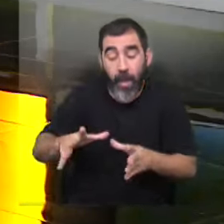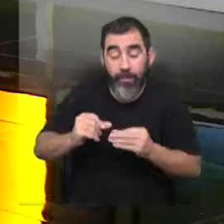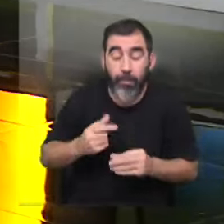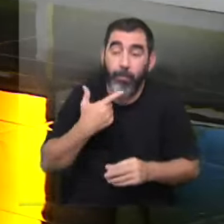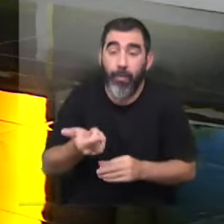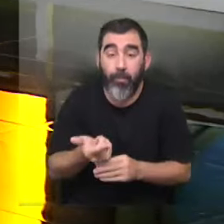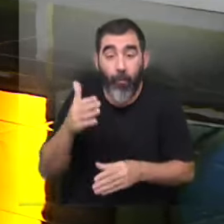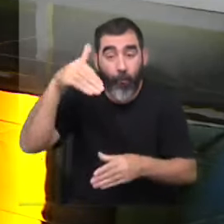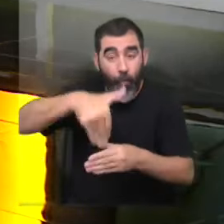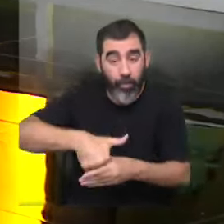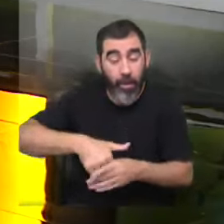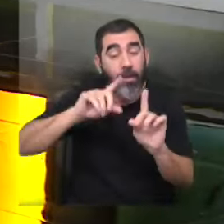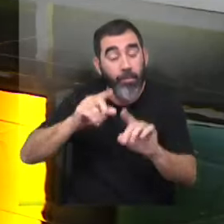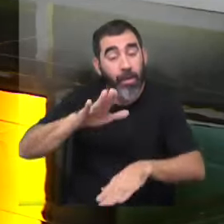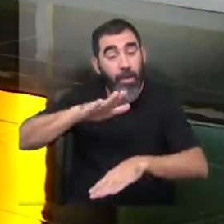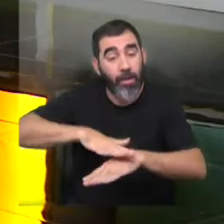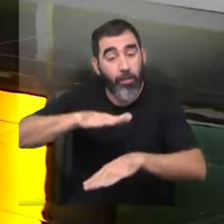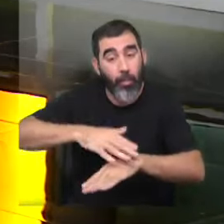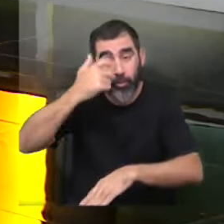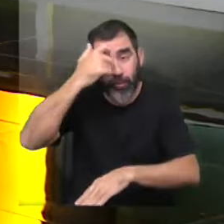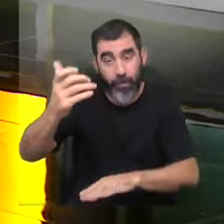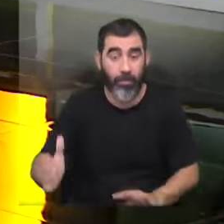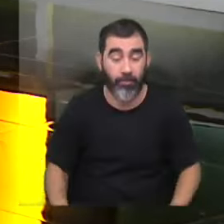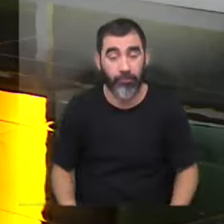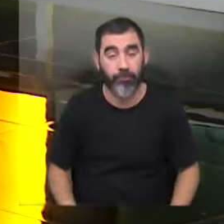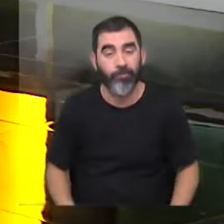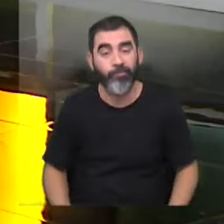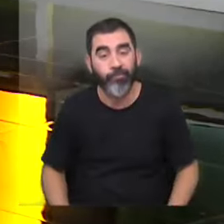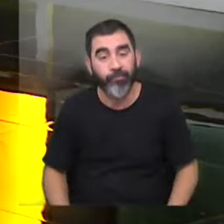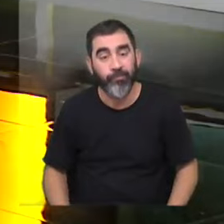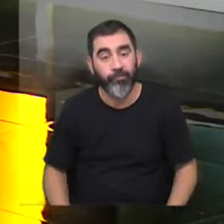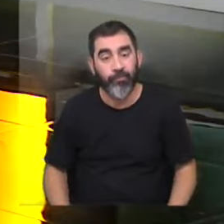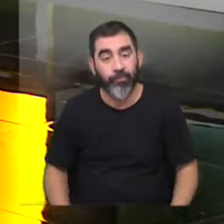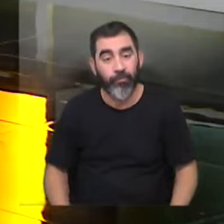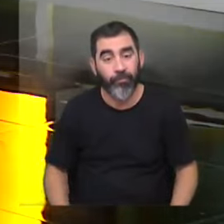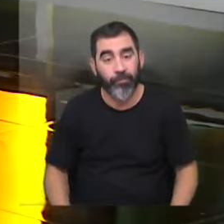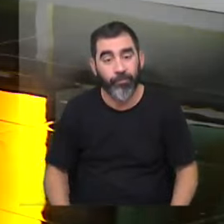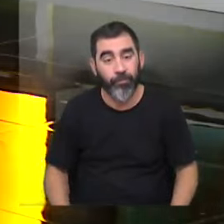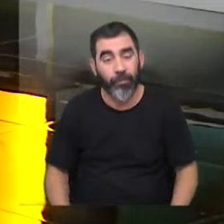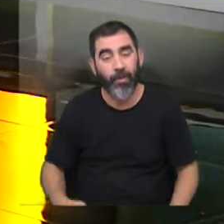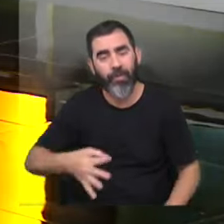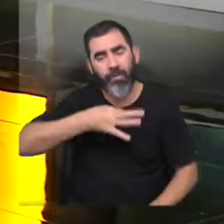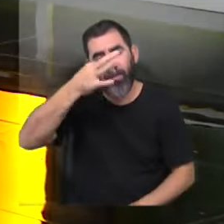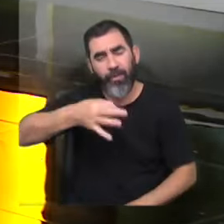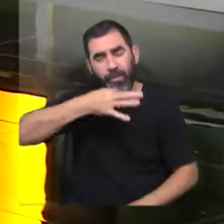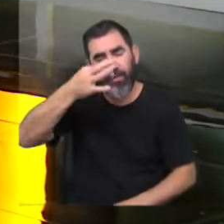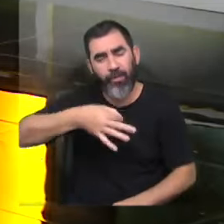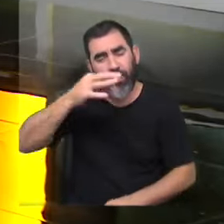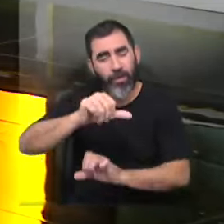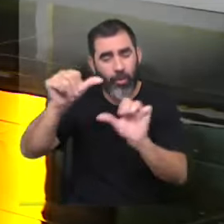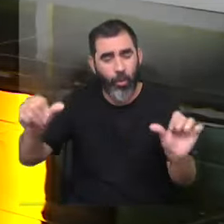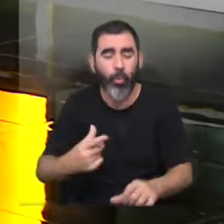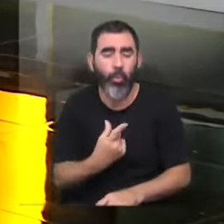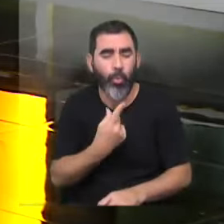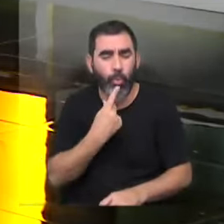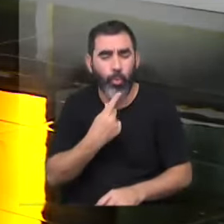ejemplo, votar también es parte de una responsabilidad frente a la ciencia. No menor. En los discursos, digamos, lo que es la actividad